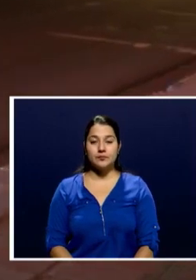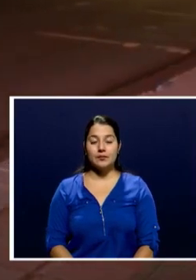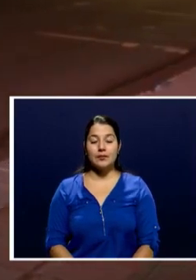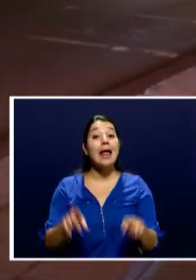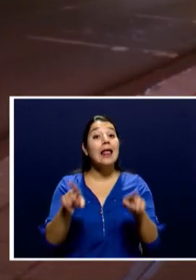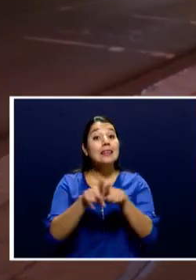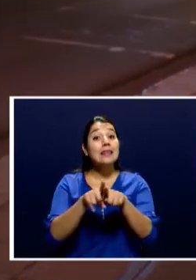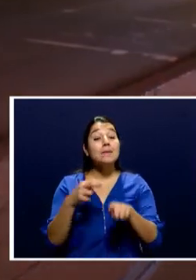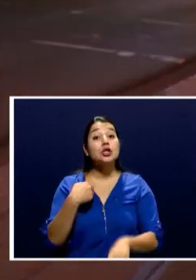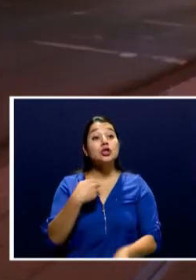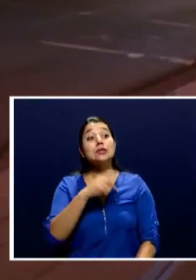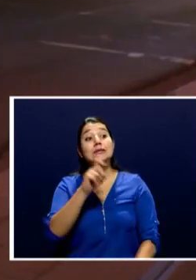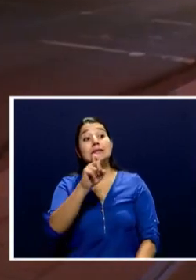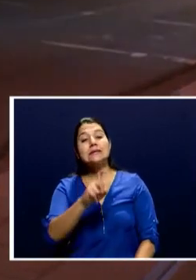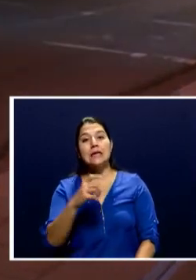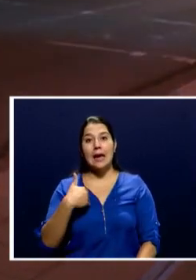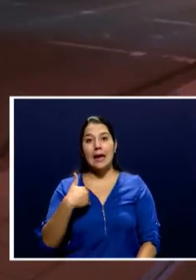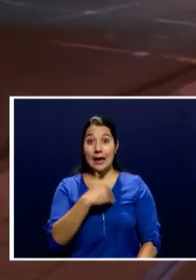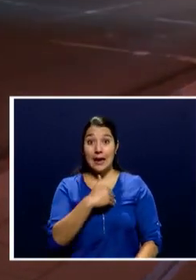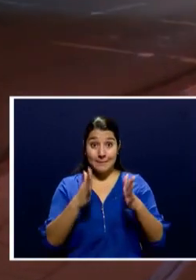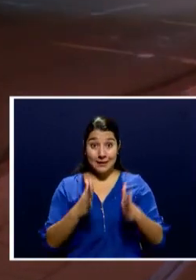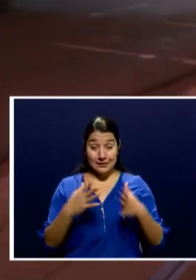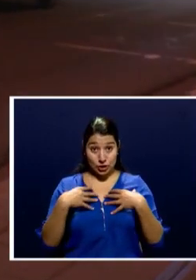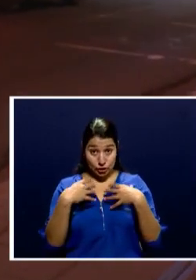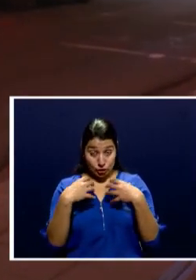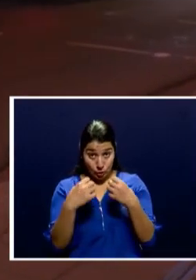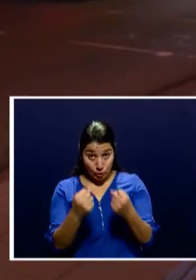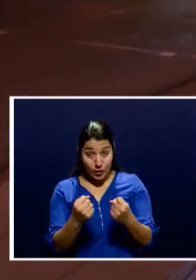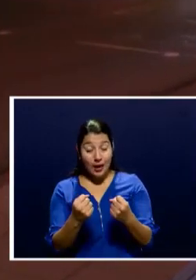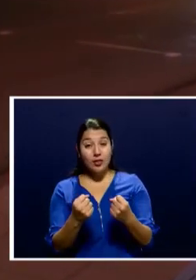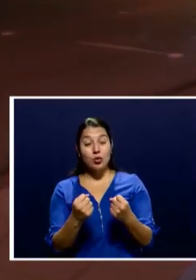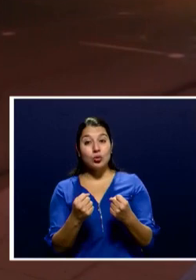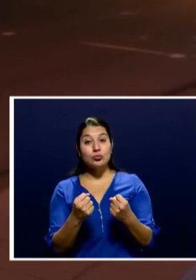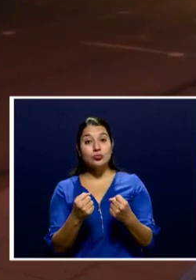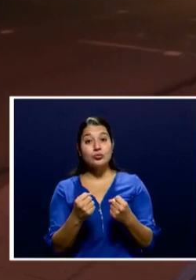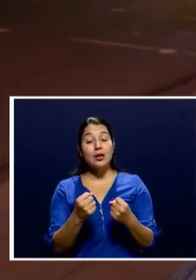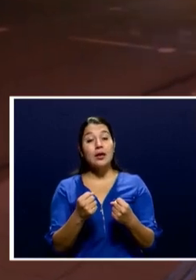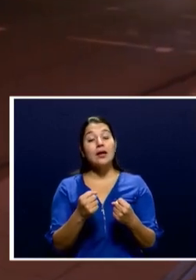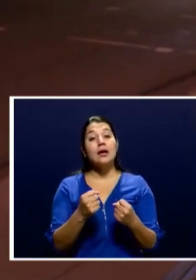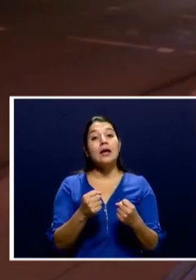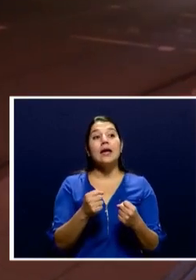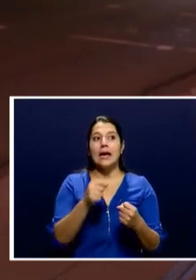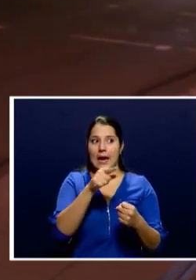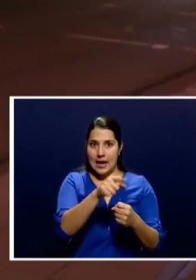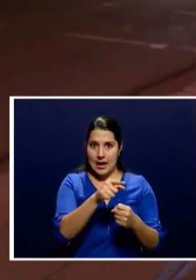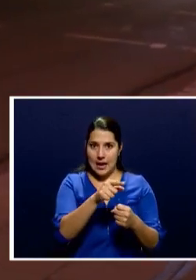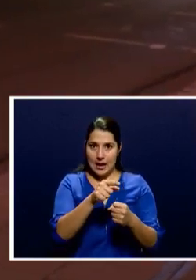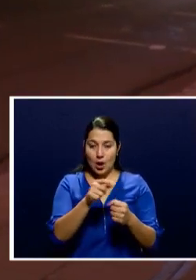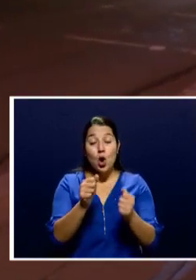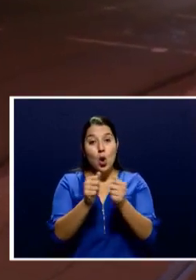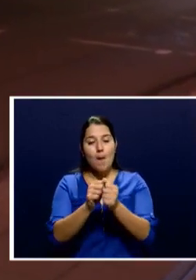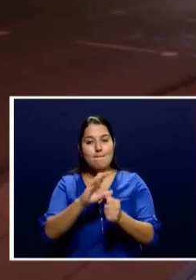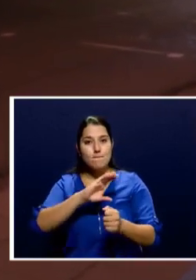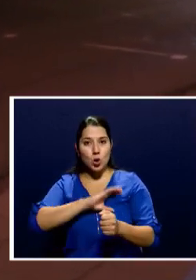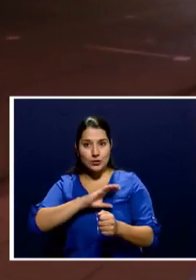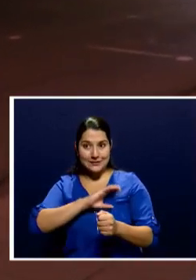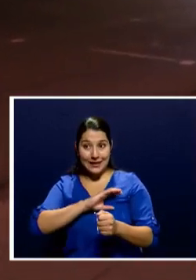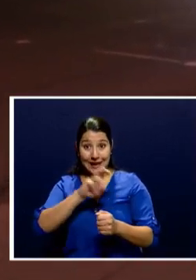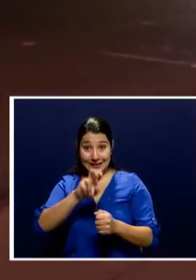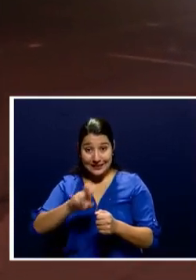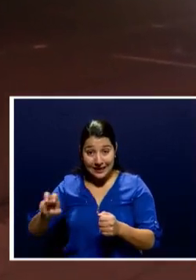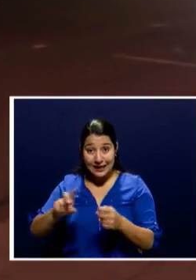También le preguntamos al ministro de Seguridad, que está realizando parte de la operación en conjunto con la Policía de Tránsito y policías